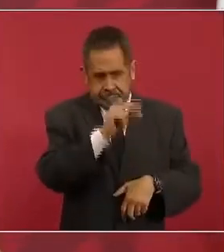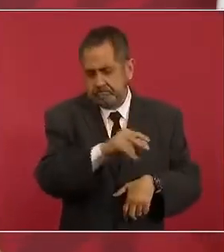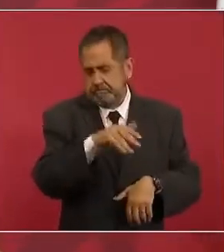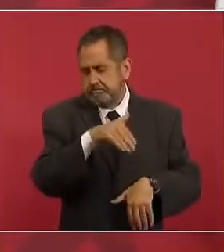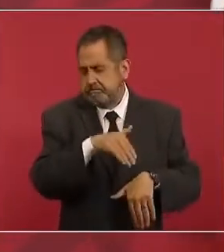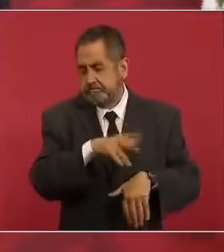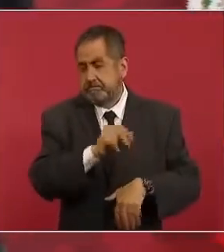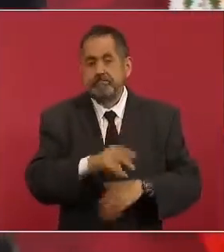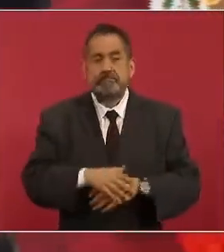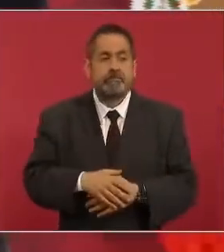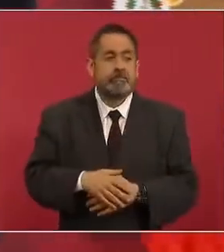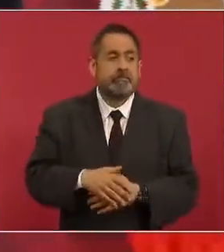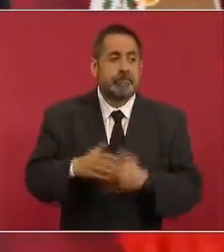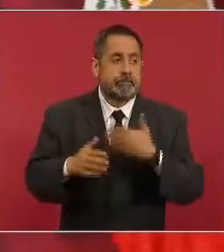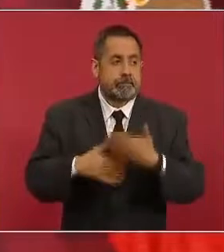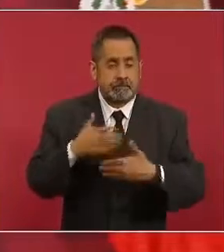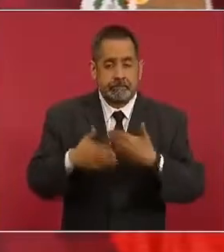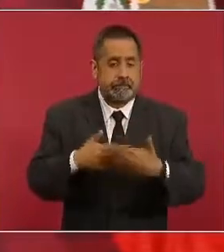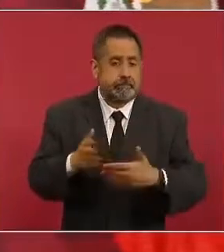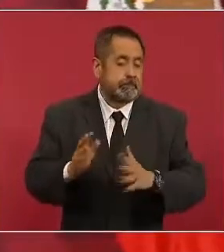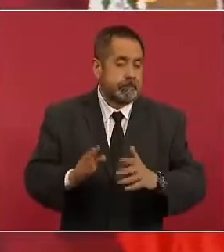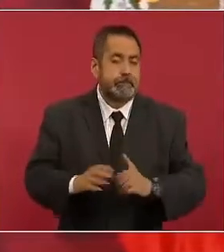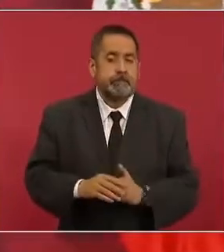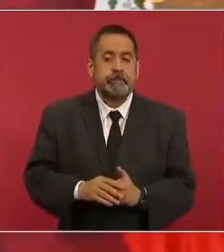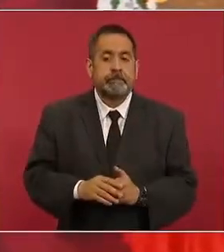Al final,